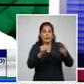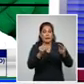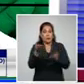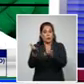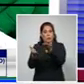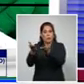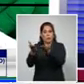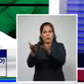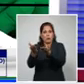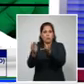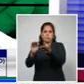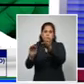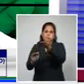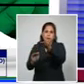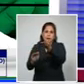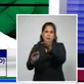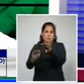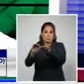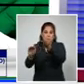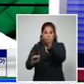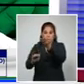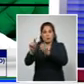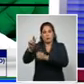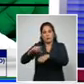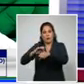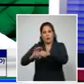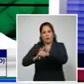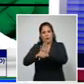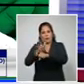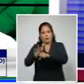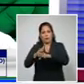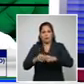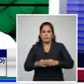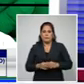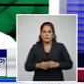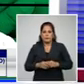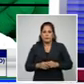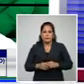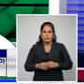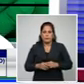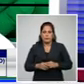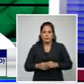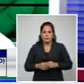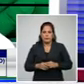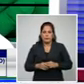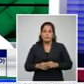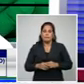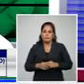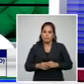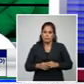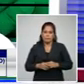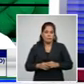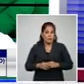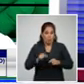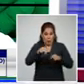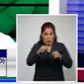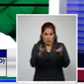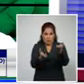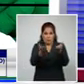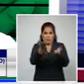con 5 menos del número de personas que se diagnosticaron ayer con la enfermedad. Por lo tanto, el balance de los